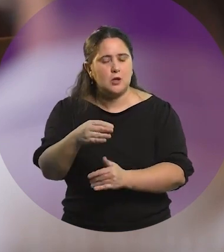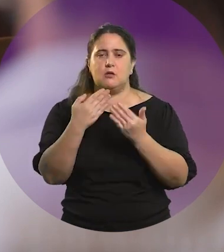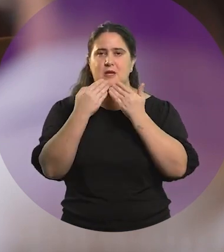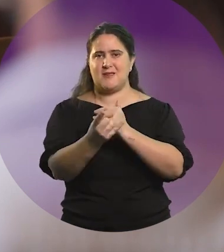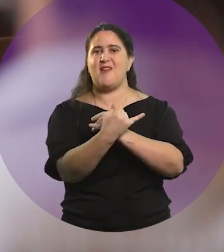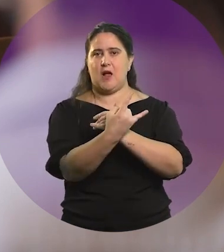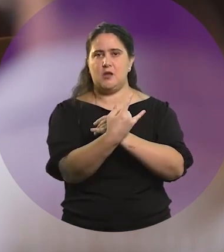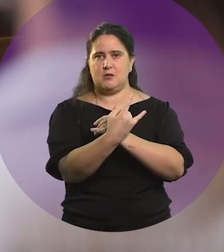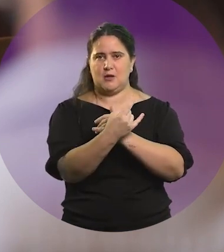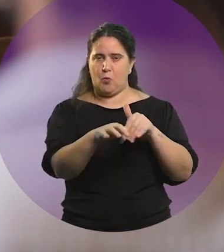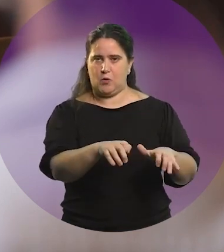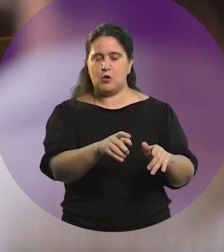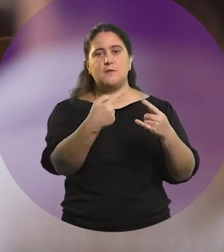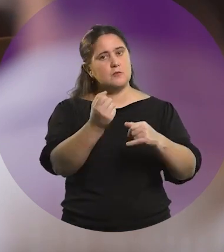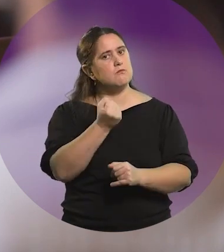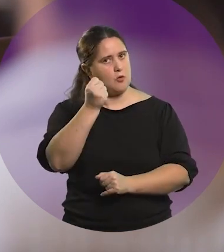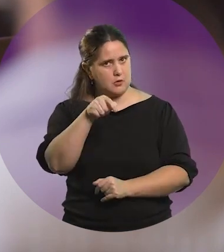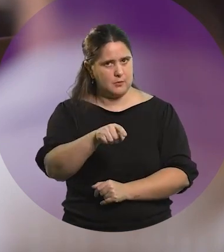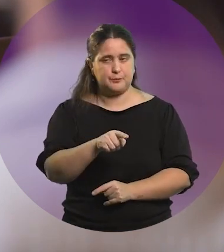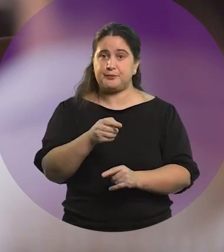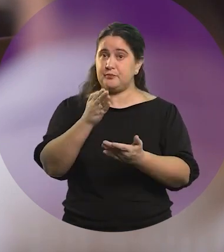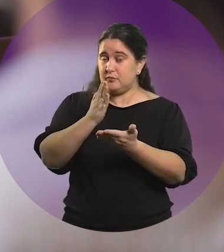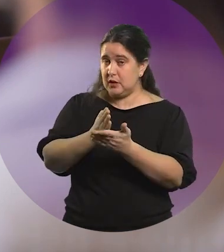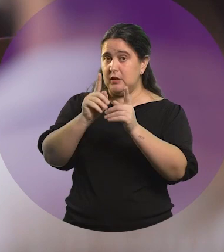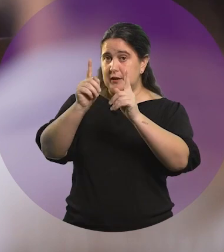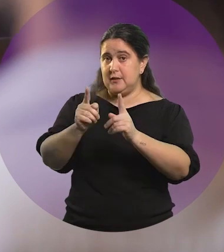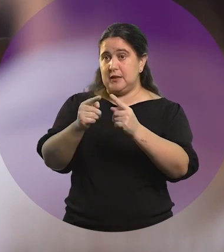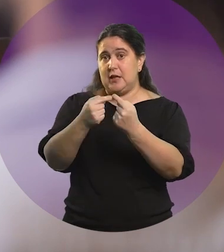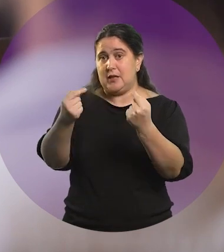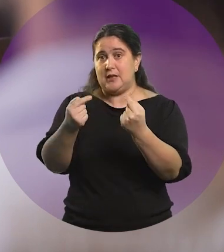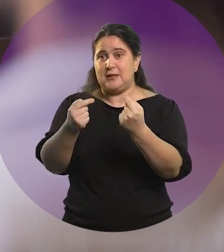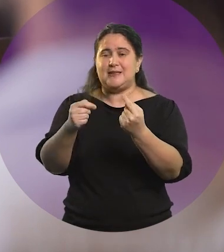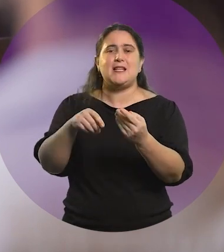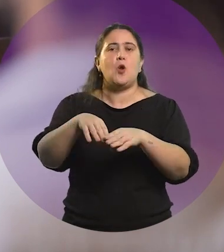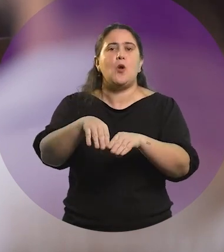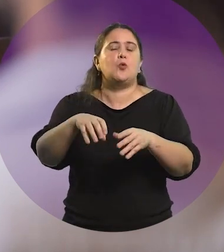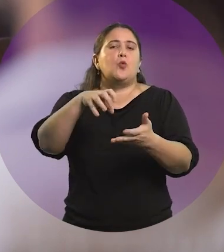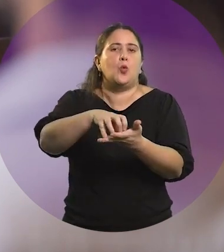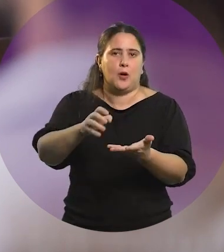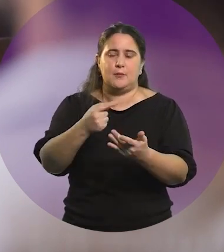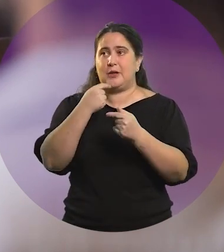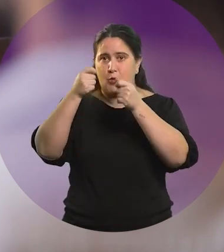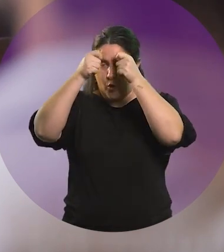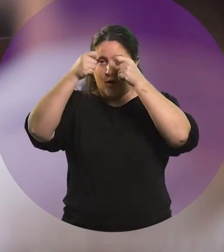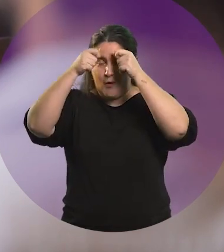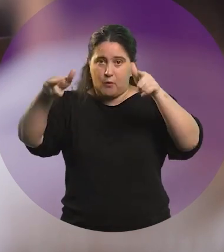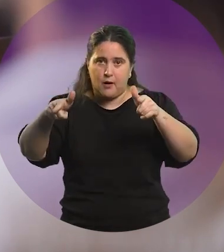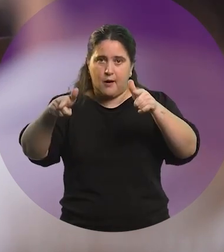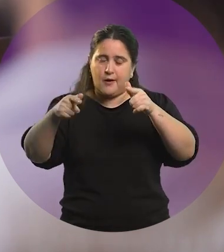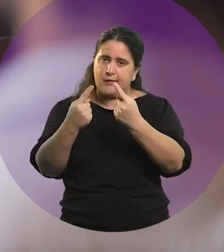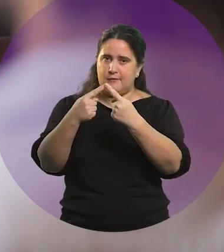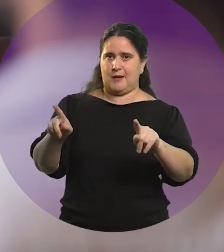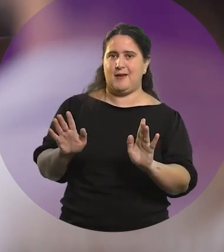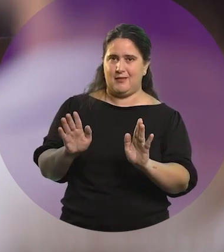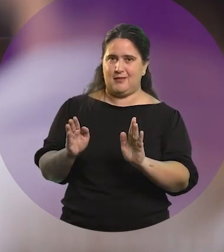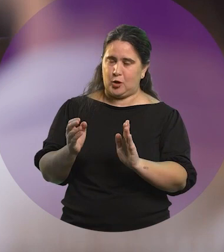Entonces, eso también súper importante. Y por último, también las cuestiones de la territorialidad, cómo la ruralidad, por ejemplo, impacta